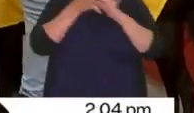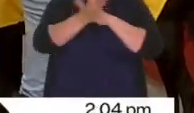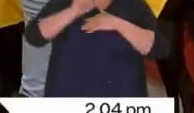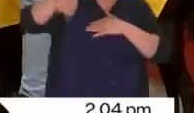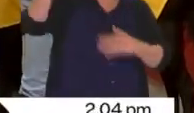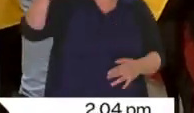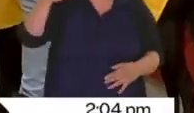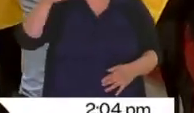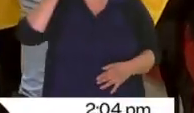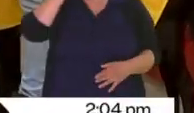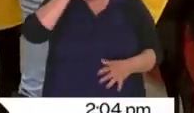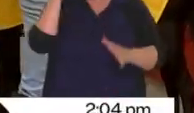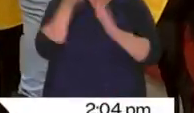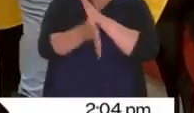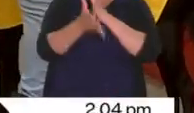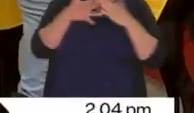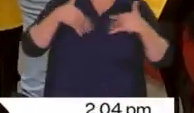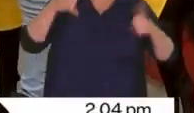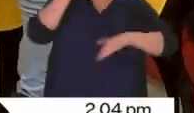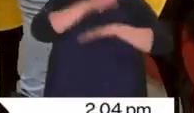semana con más historias Feliz tarde para todos